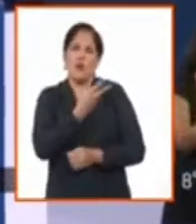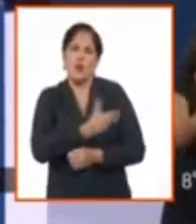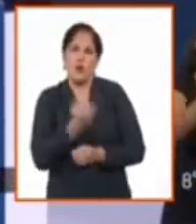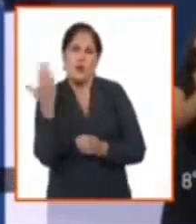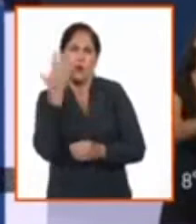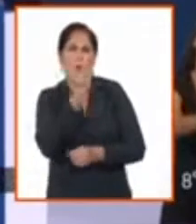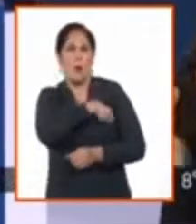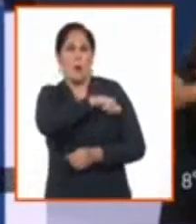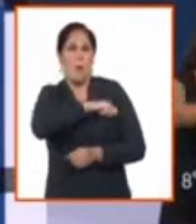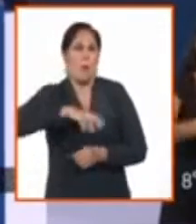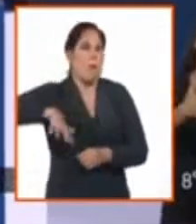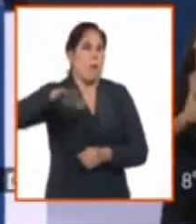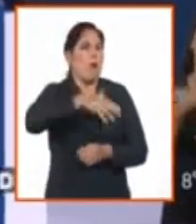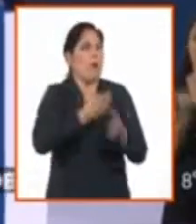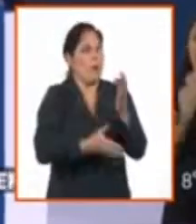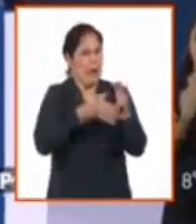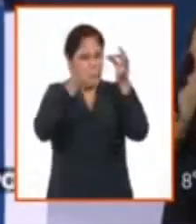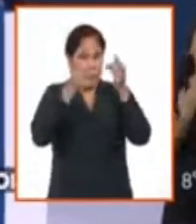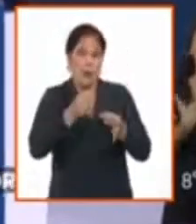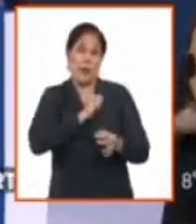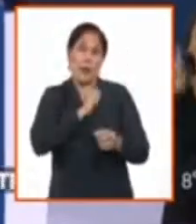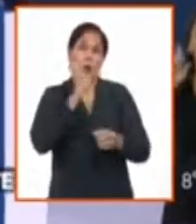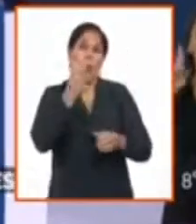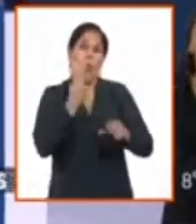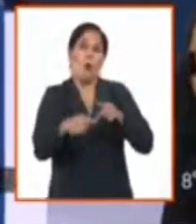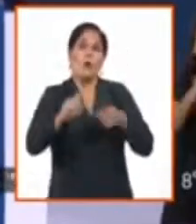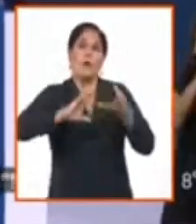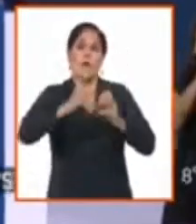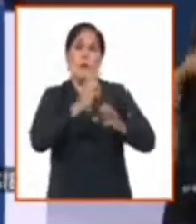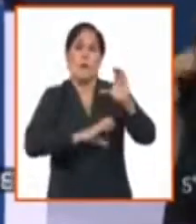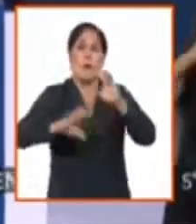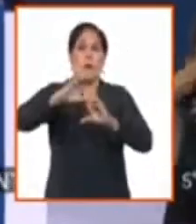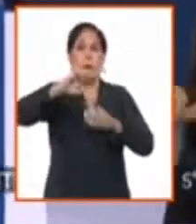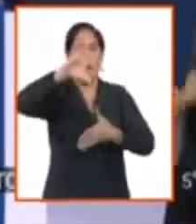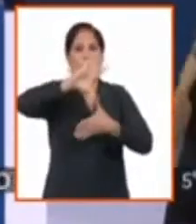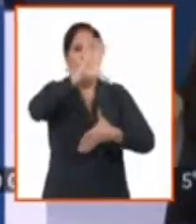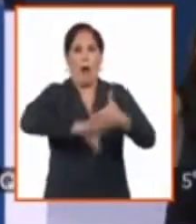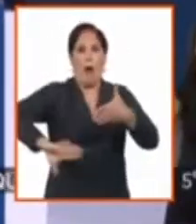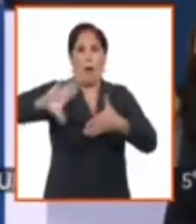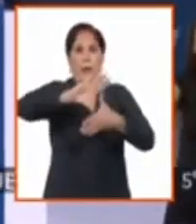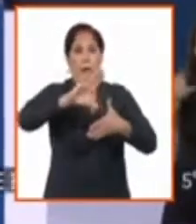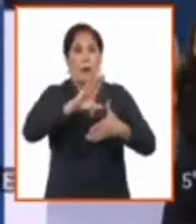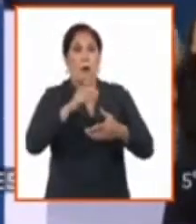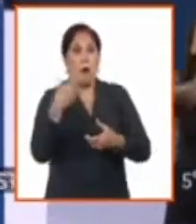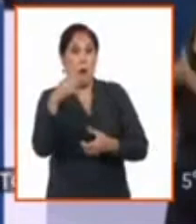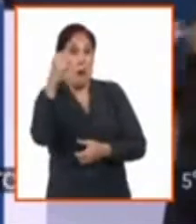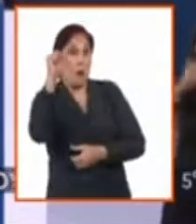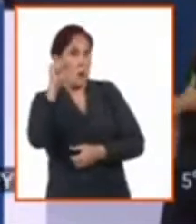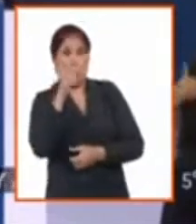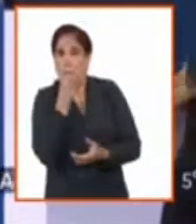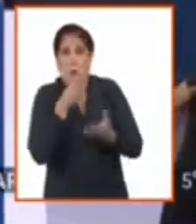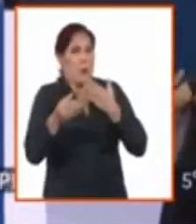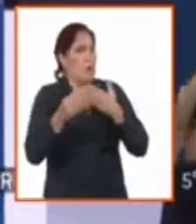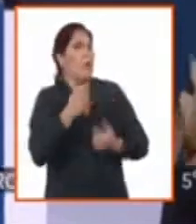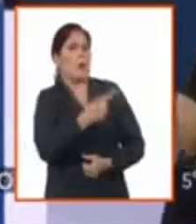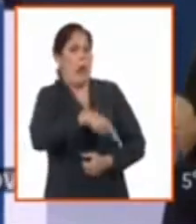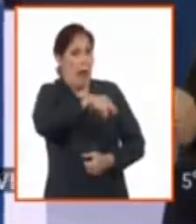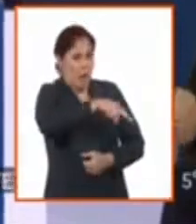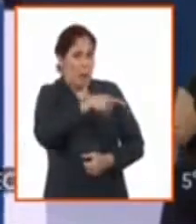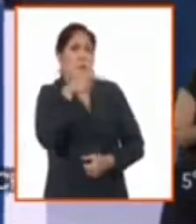definitivamente hubiésemos querido otra cumbre de las américas el silencio de los ausentes nos interpela